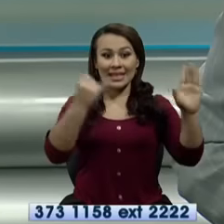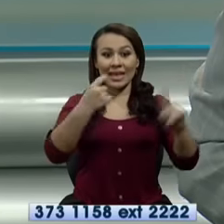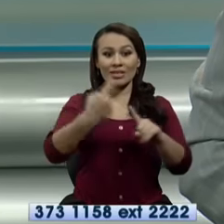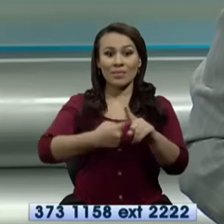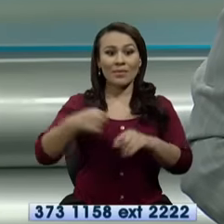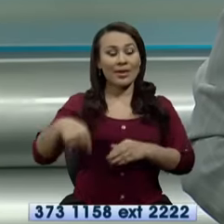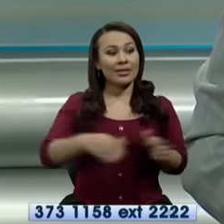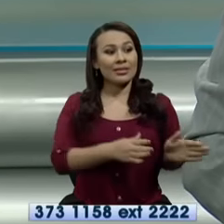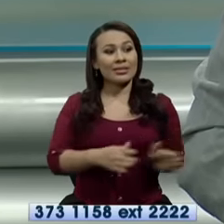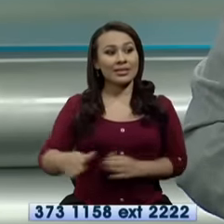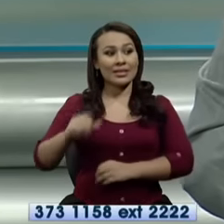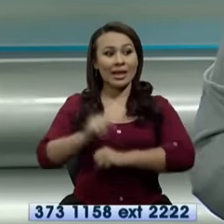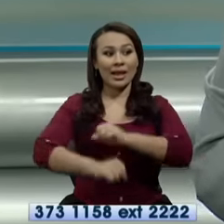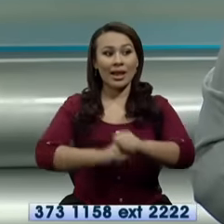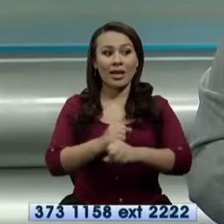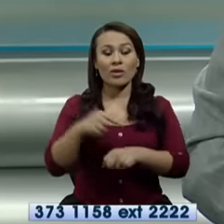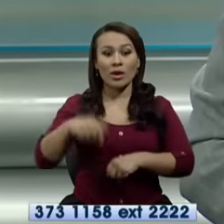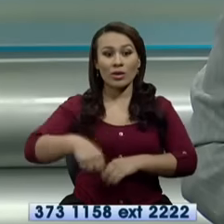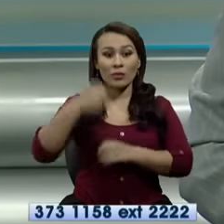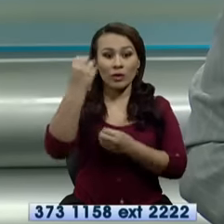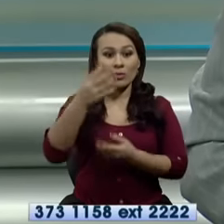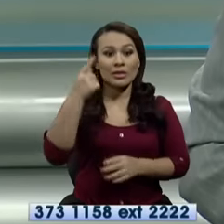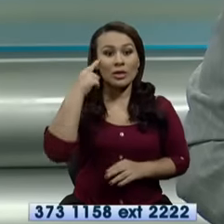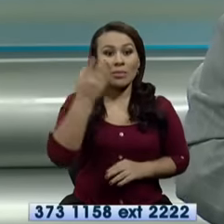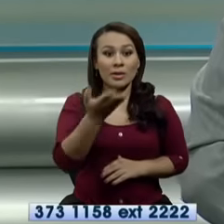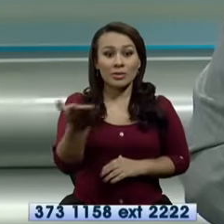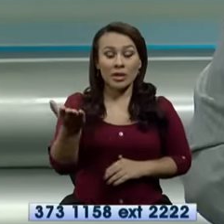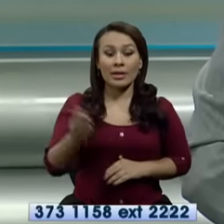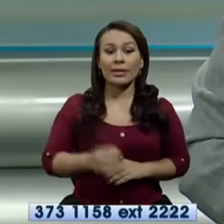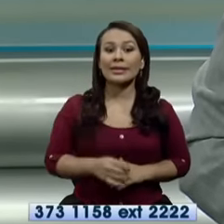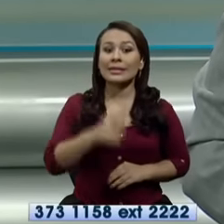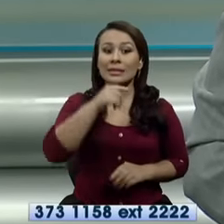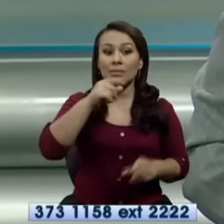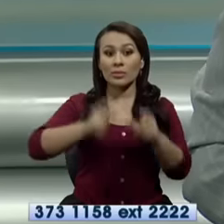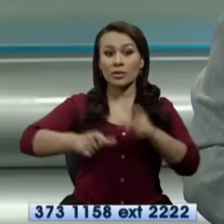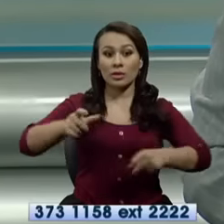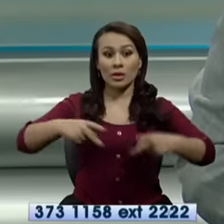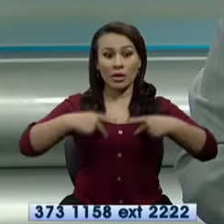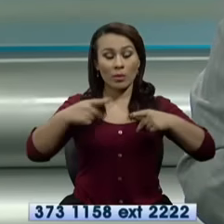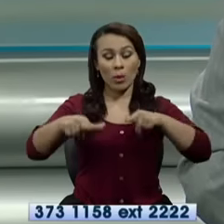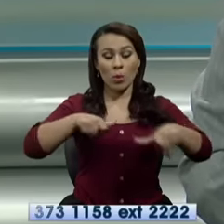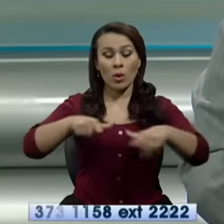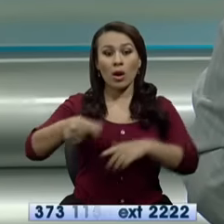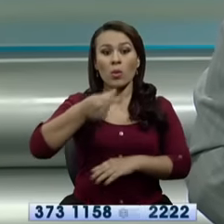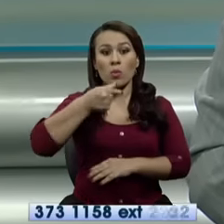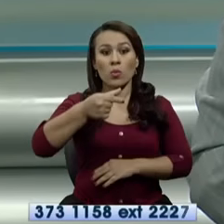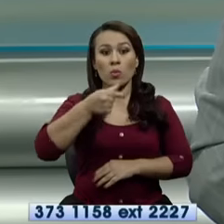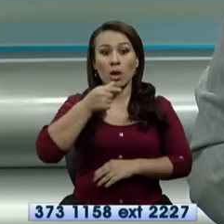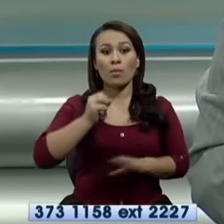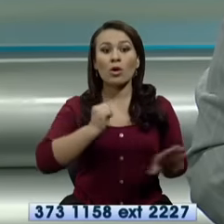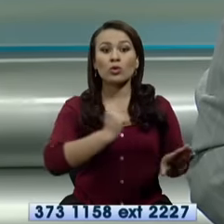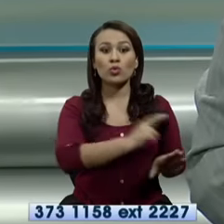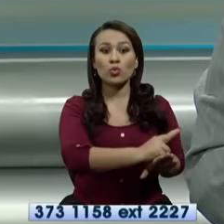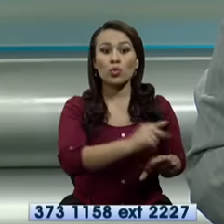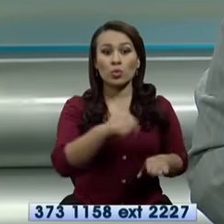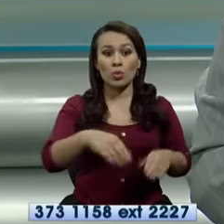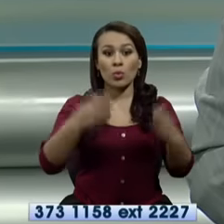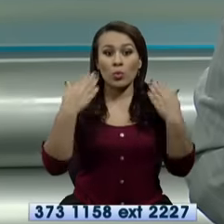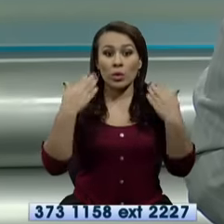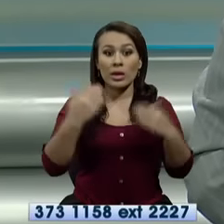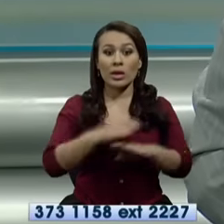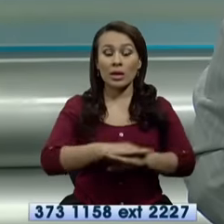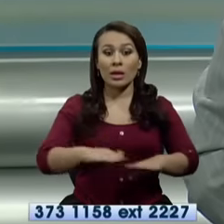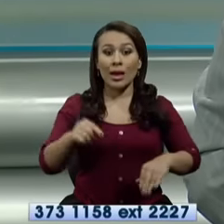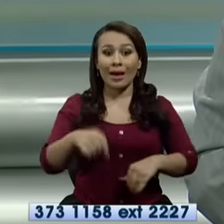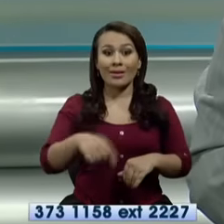8 aquí está la información para ustedes quienes habitan en un domicilio ubicado en el guasmo al sur de Guayaquil denuncian que la noche del martes fueron